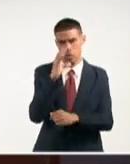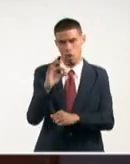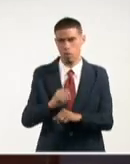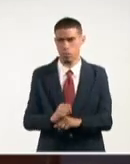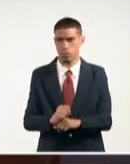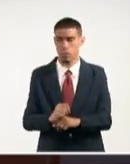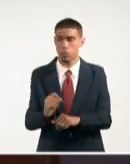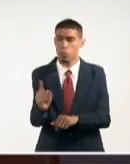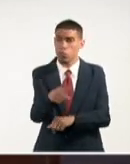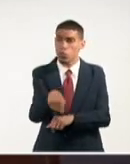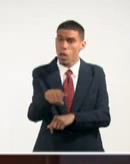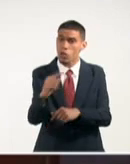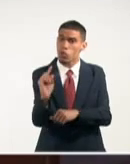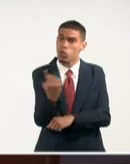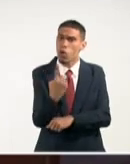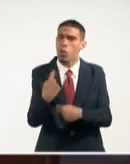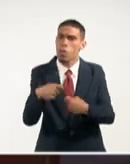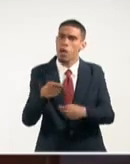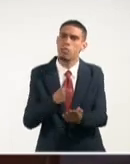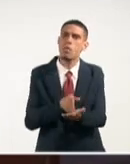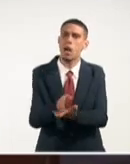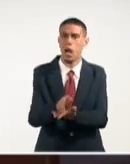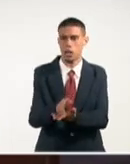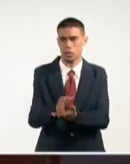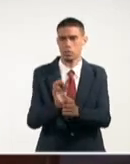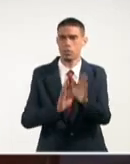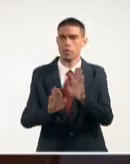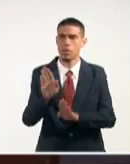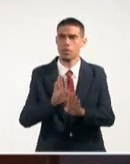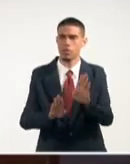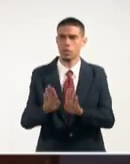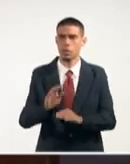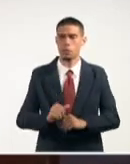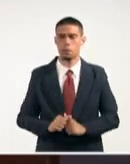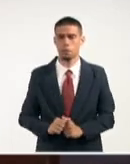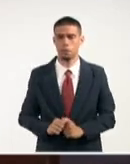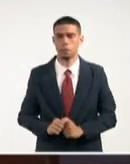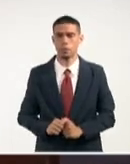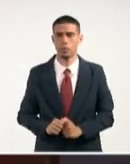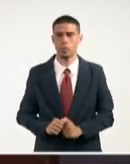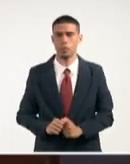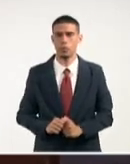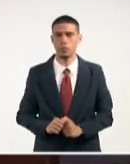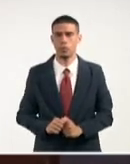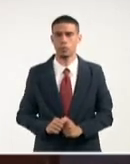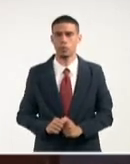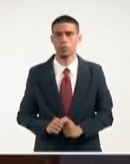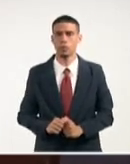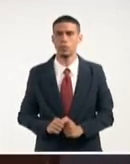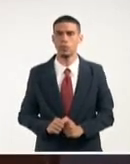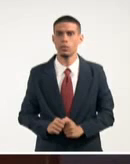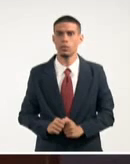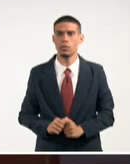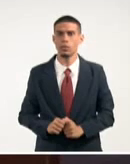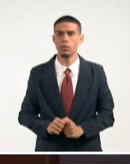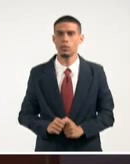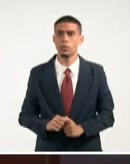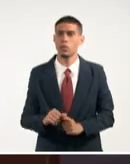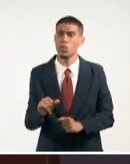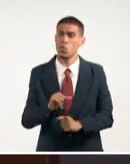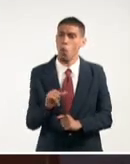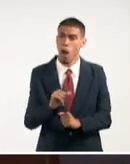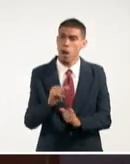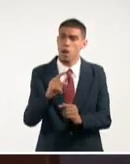Igualmente, dentro de las muchas tareas y retos cotidianos, encuentren tiempo